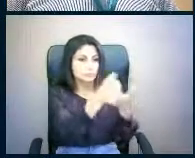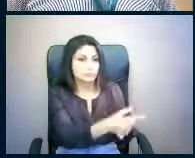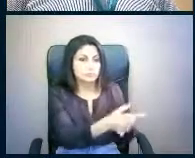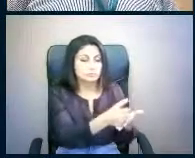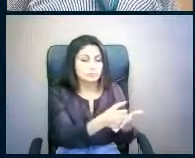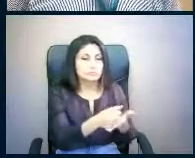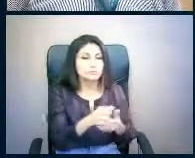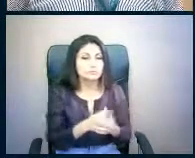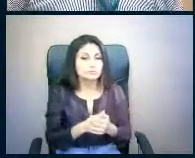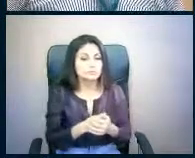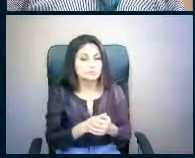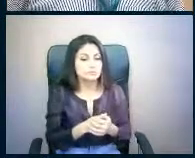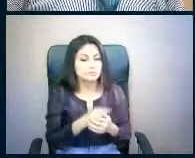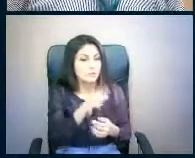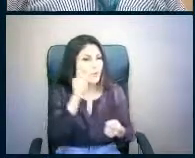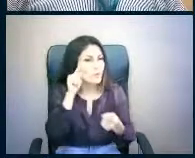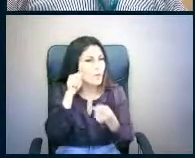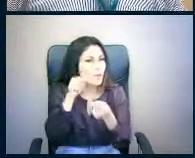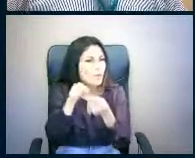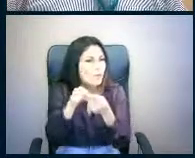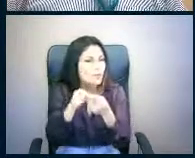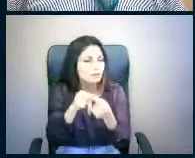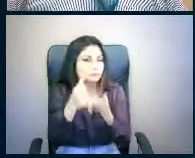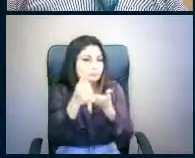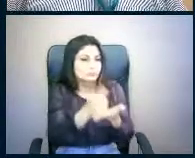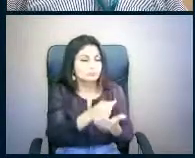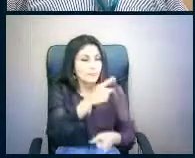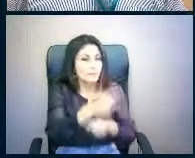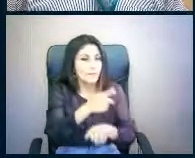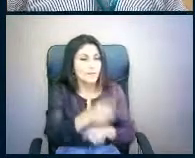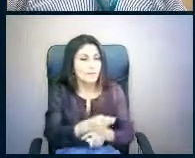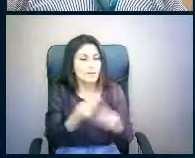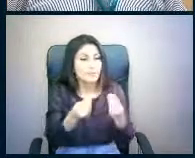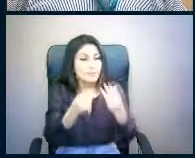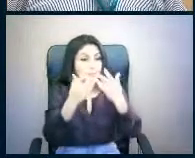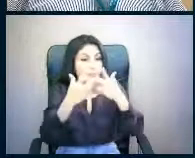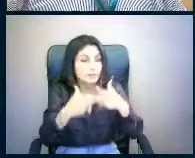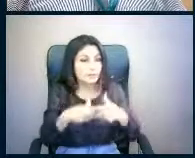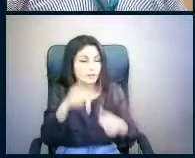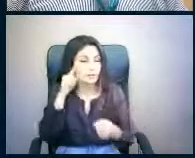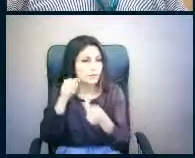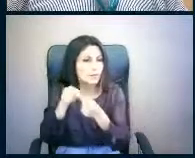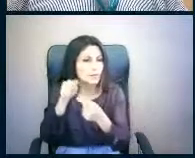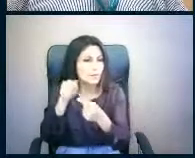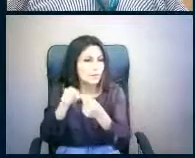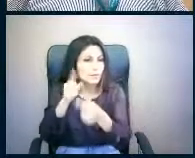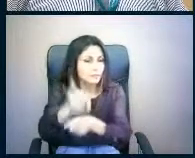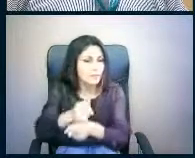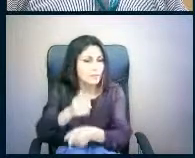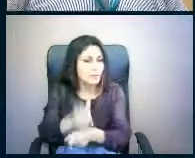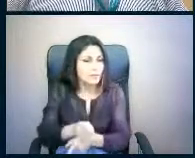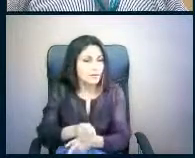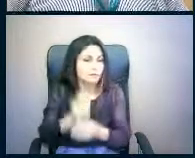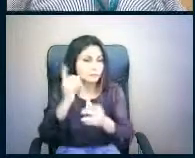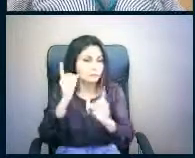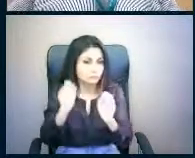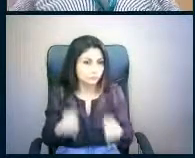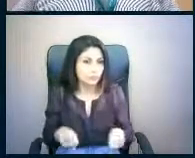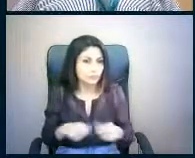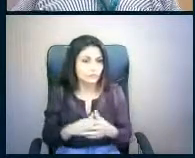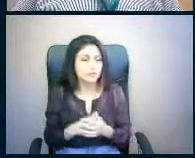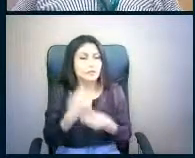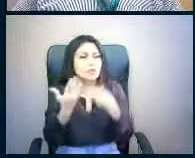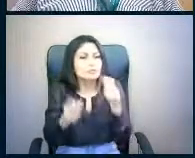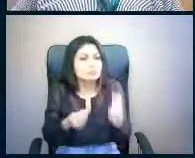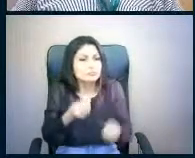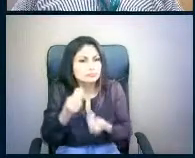al logro de sus objetivos o sus metas corporativas, a través pues, del uso de nuevas